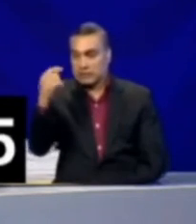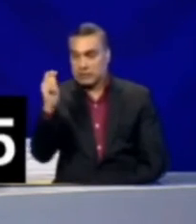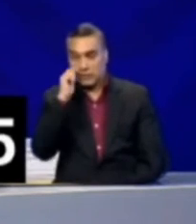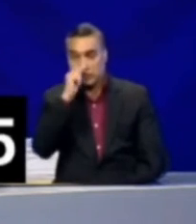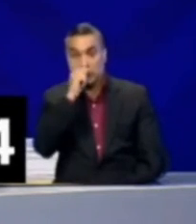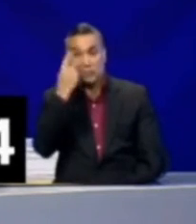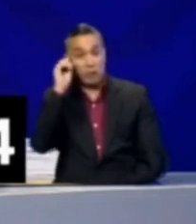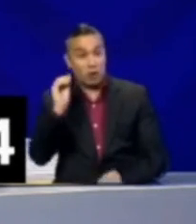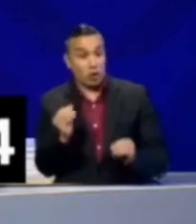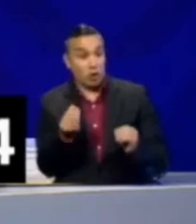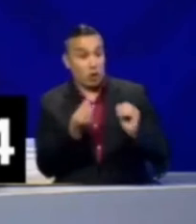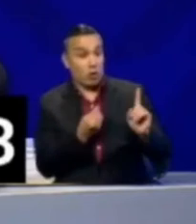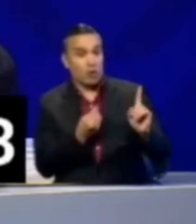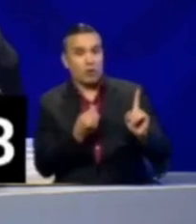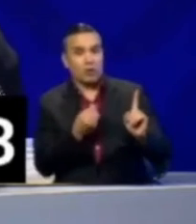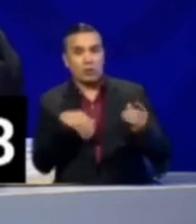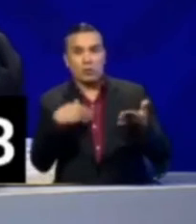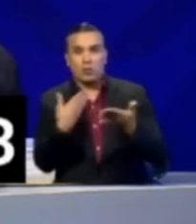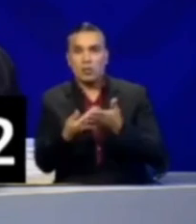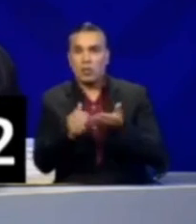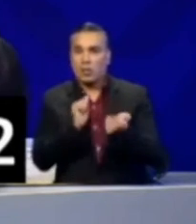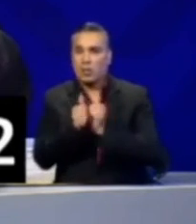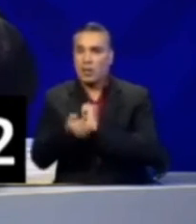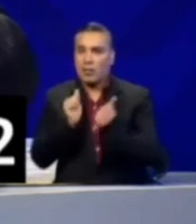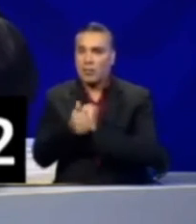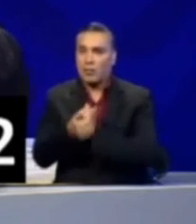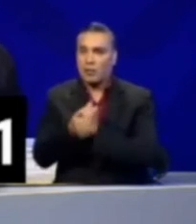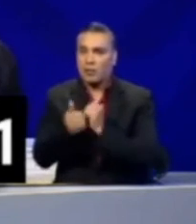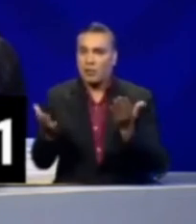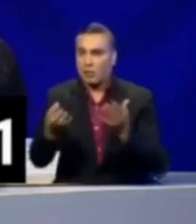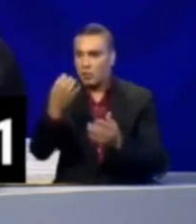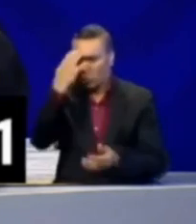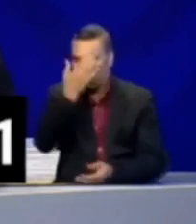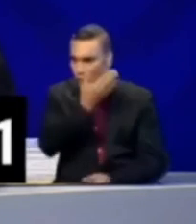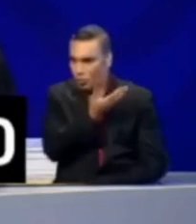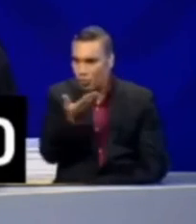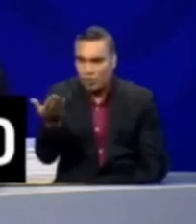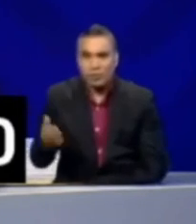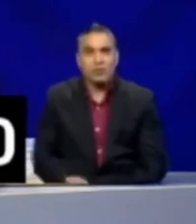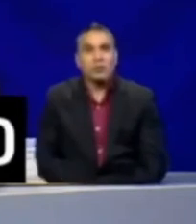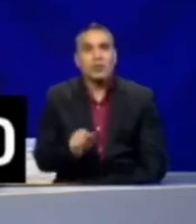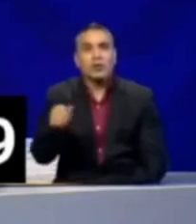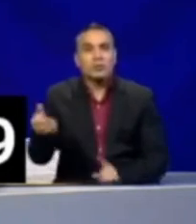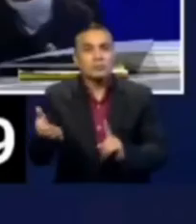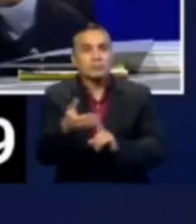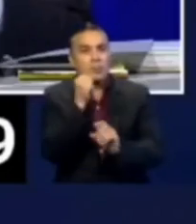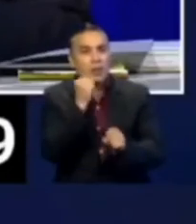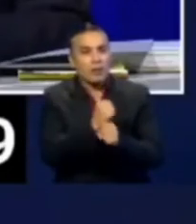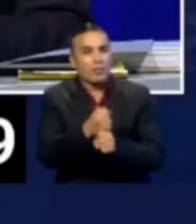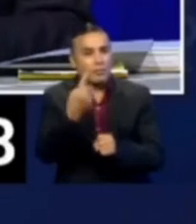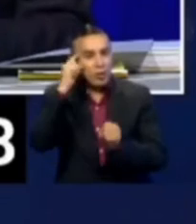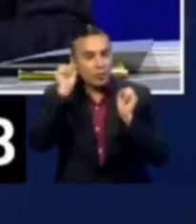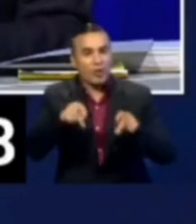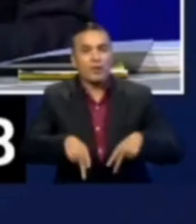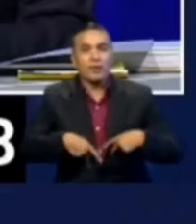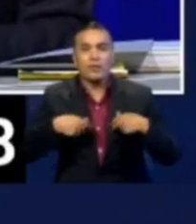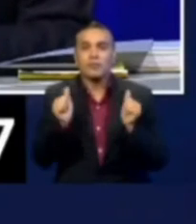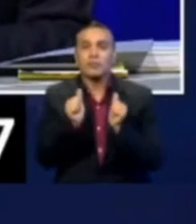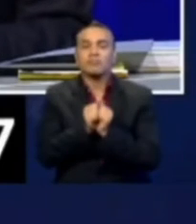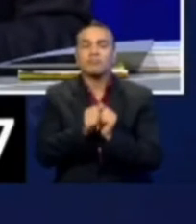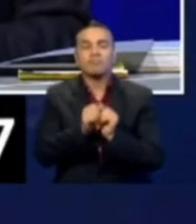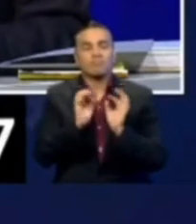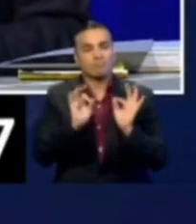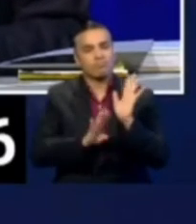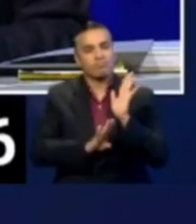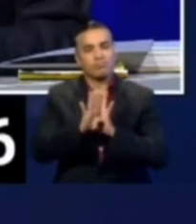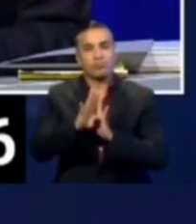joven ecuatoriano acuda al deporte, acuda a la educación, encuentre un empleo para poder vivir con esperanza